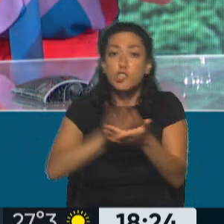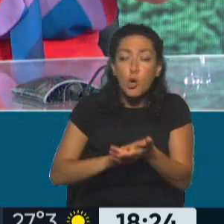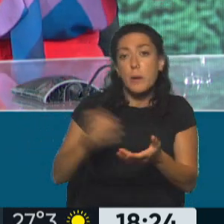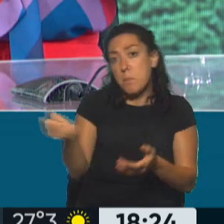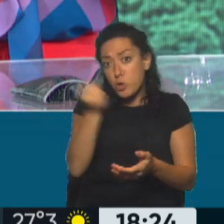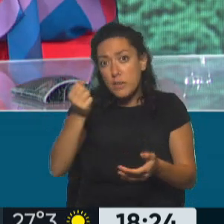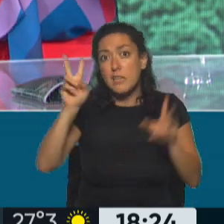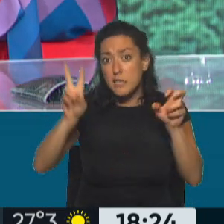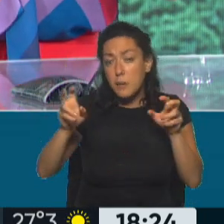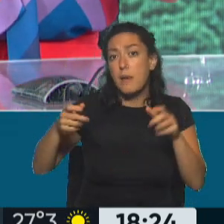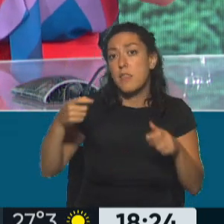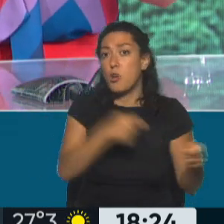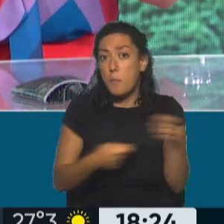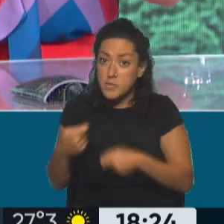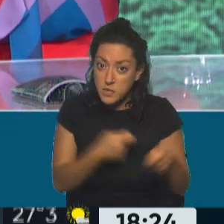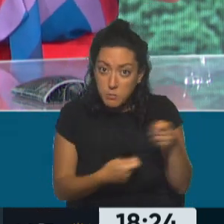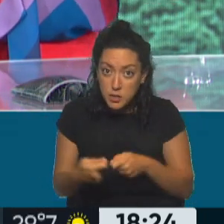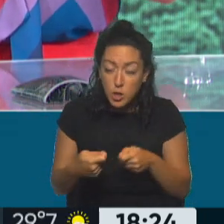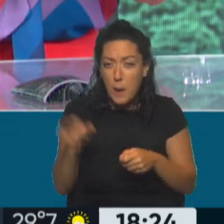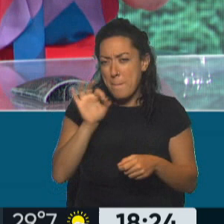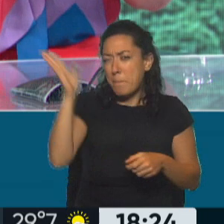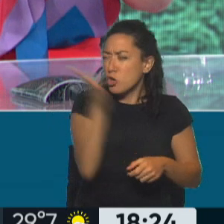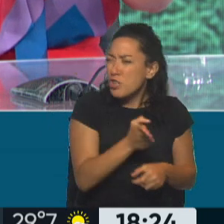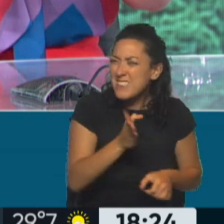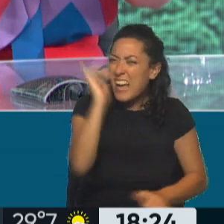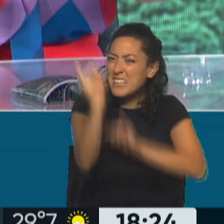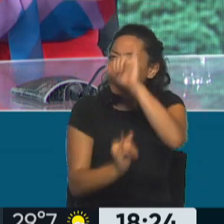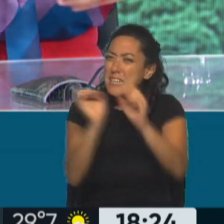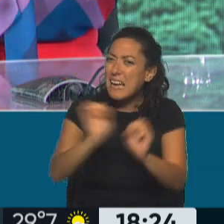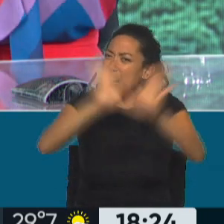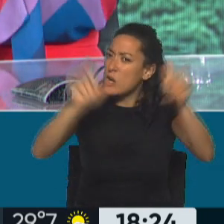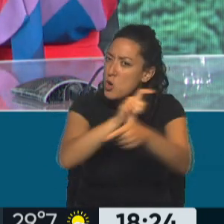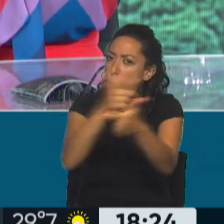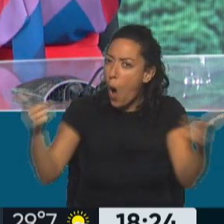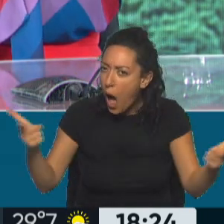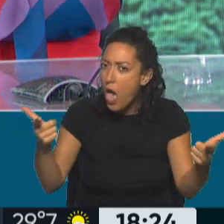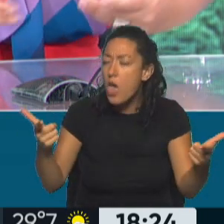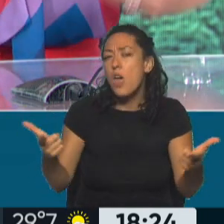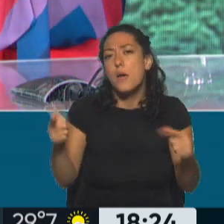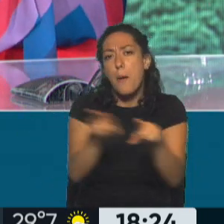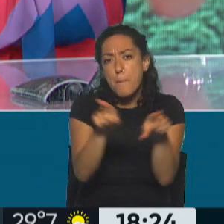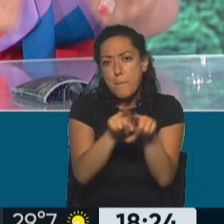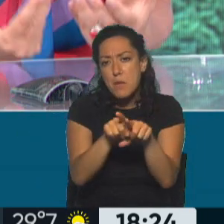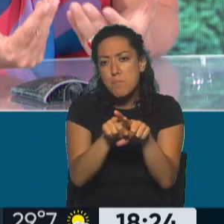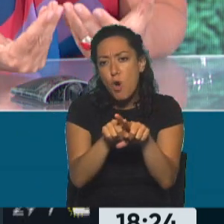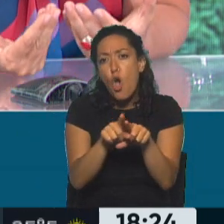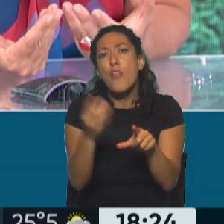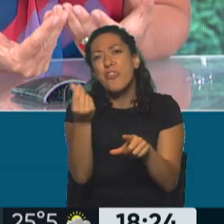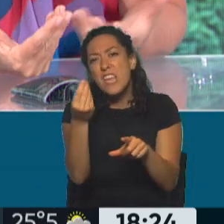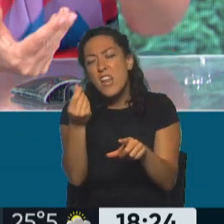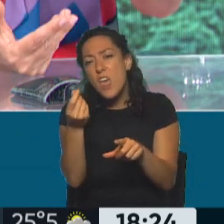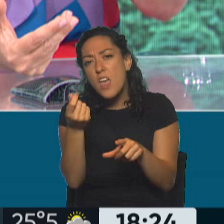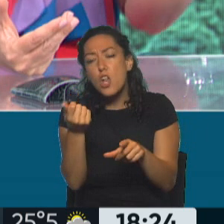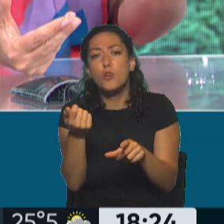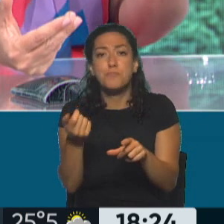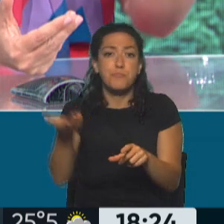coparticipación, establece un porcentaje que no explica bien la Corte para reasignarle una partida